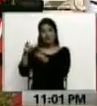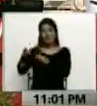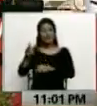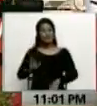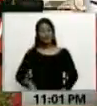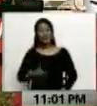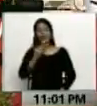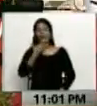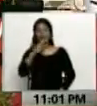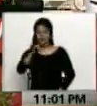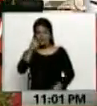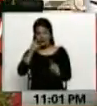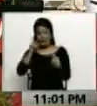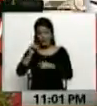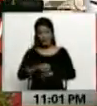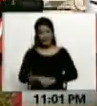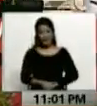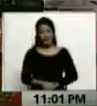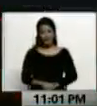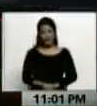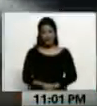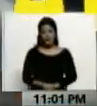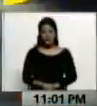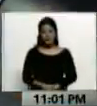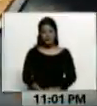conmigo son unos ociosos